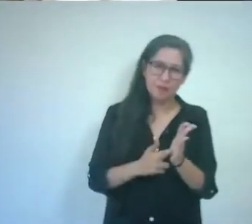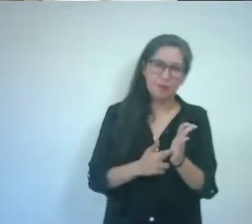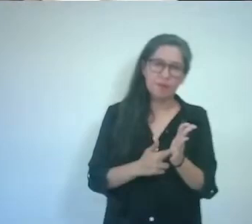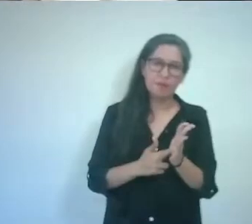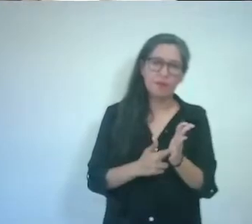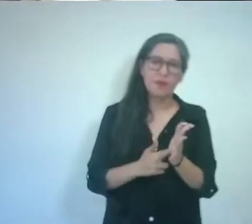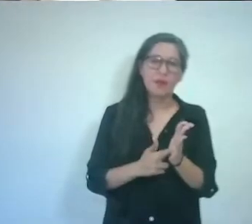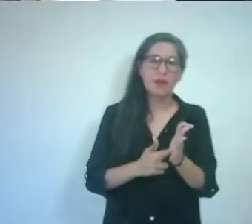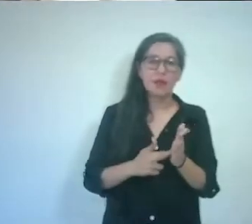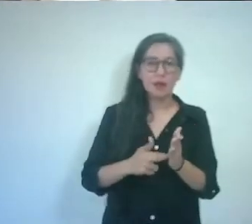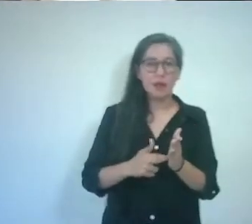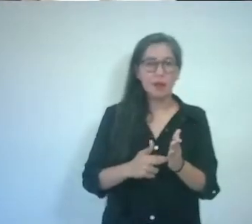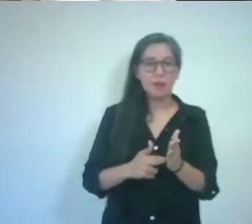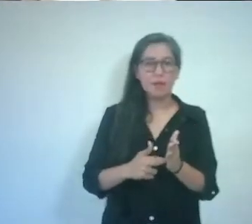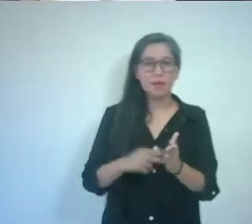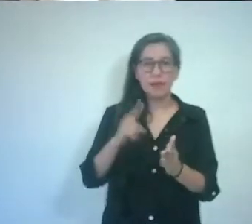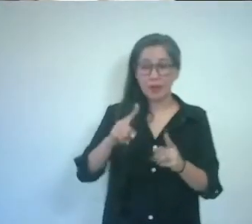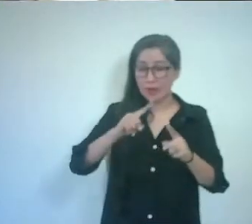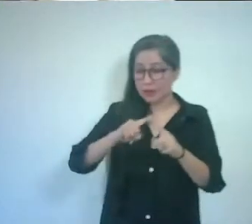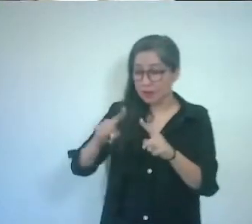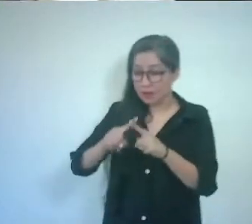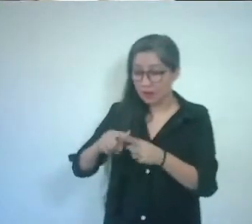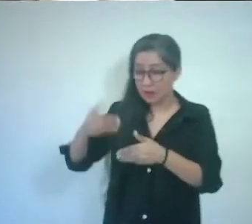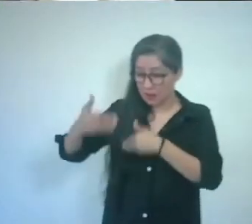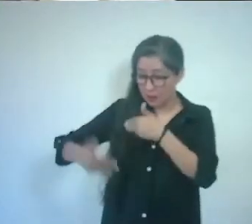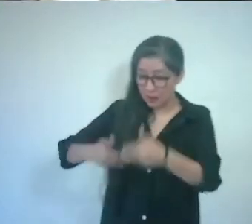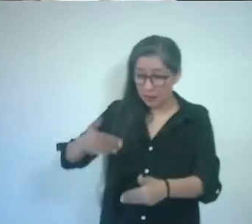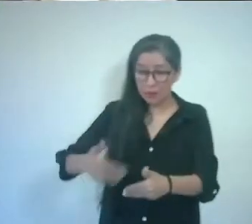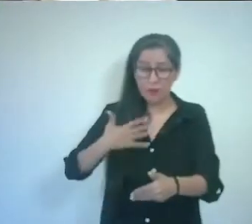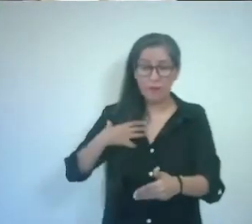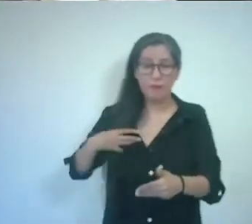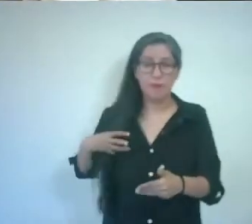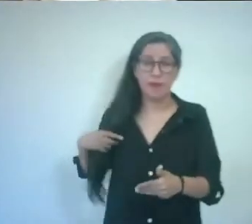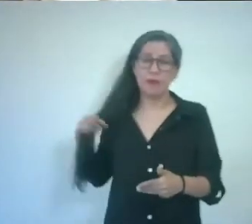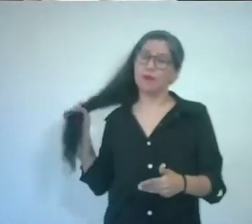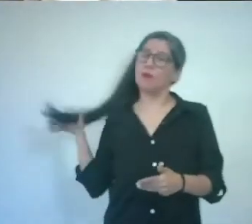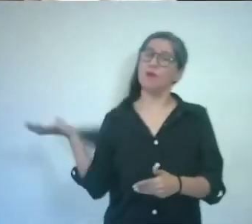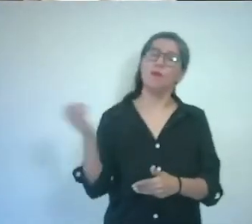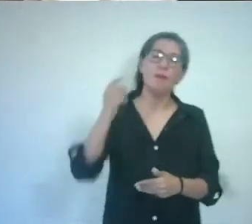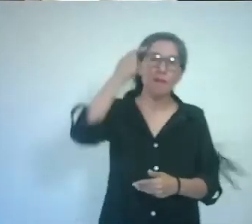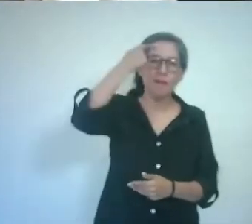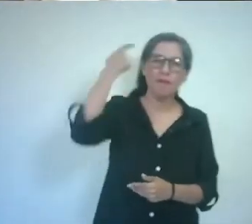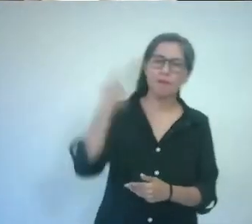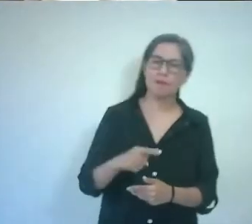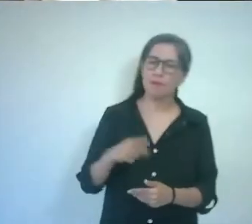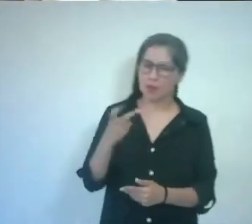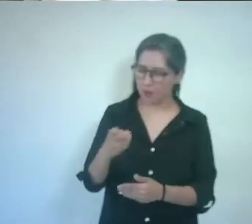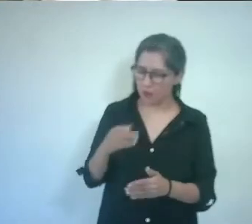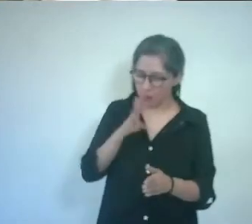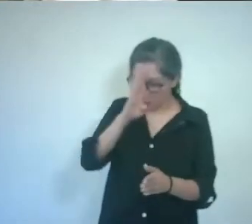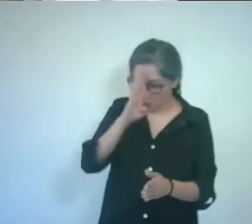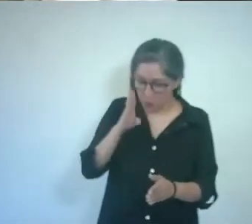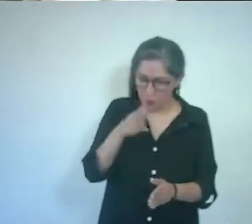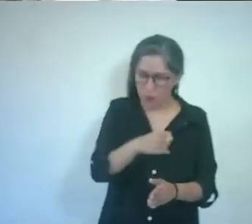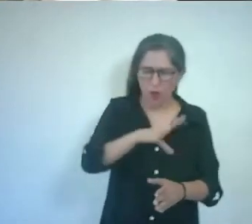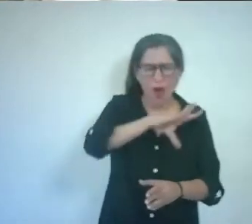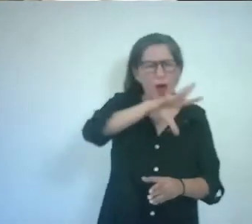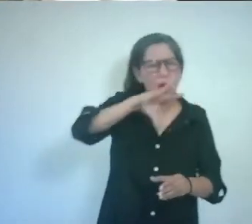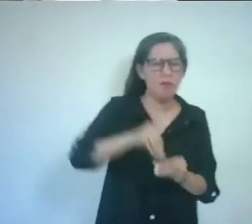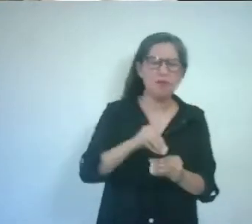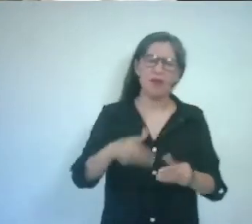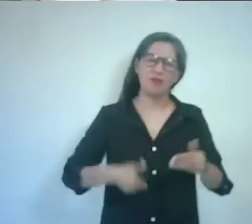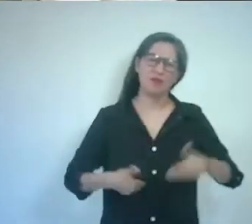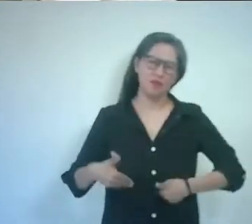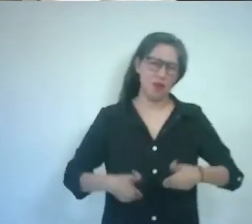autoridades, los medios y los procedimientos para que se planteen y se canalicen de esa forma todas las